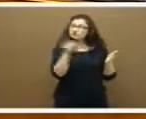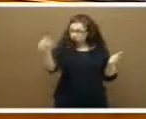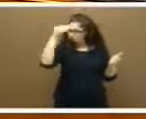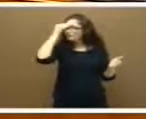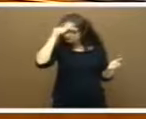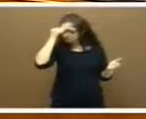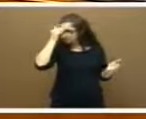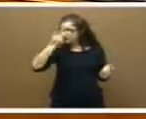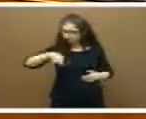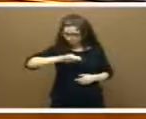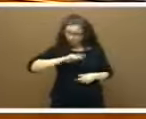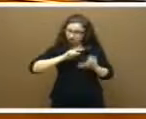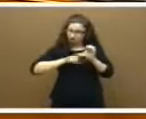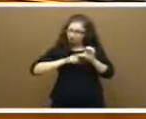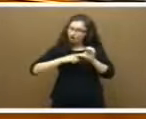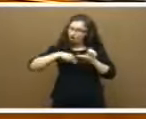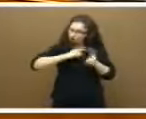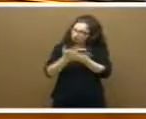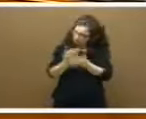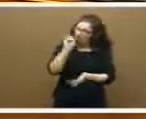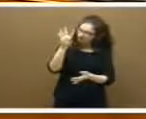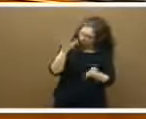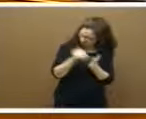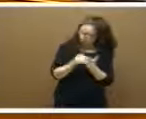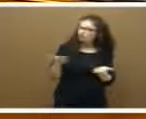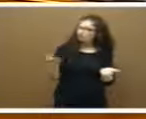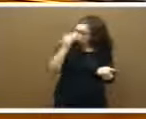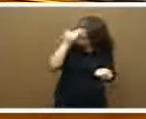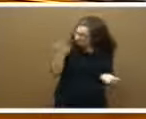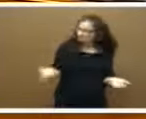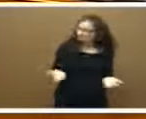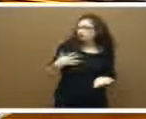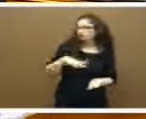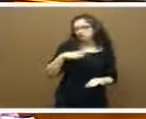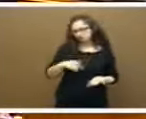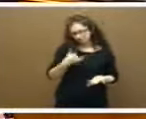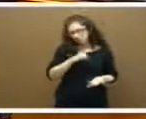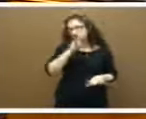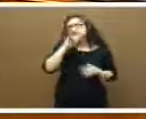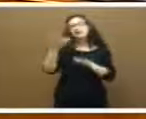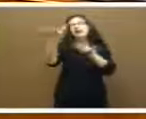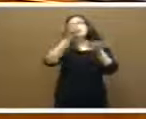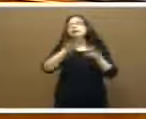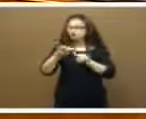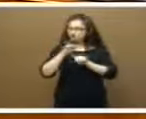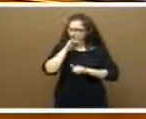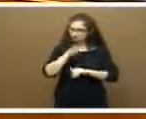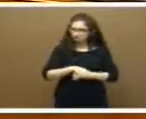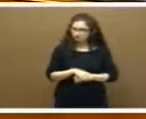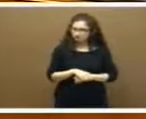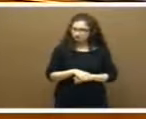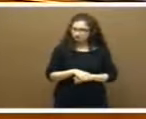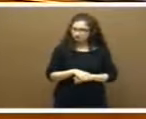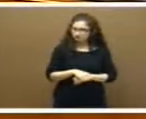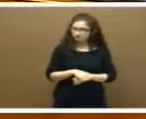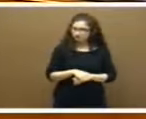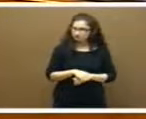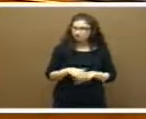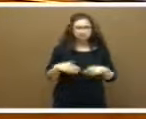serio que nosotros pidamos 14.000? Por favor, ya está bien de demagogia. Y es